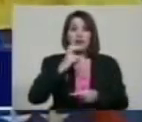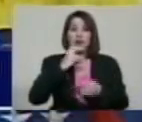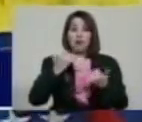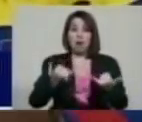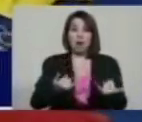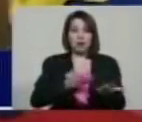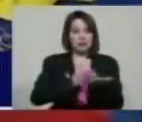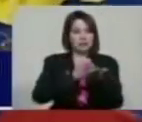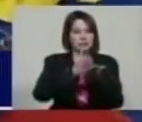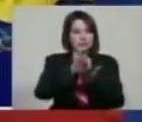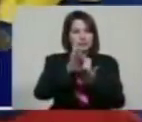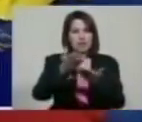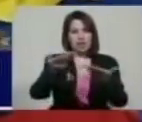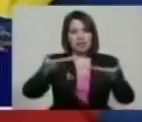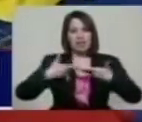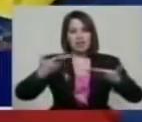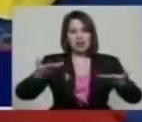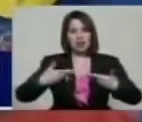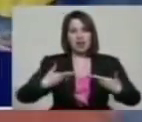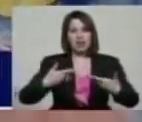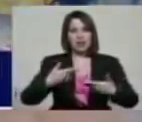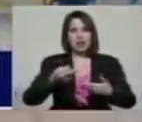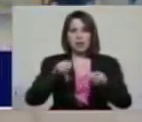dando frutos a Venezuela.